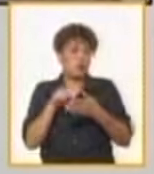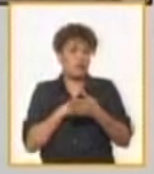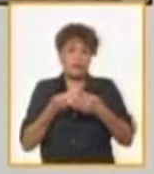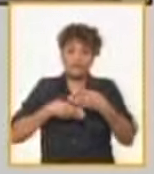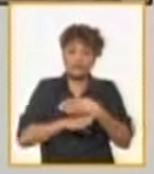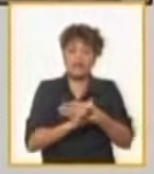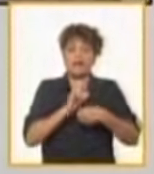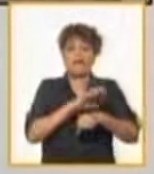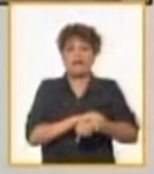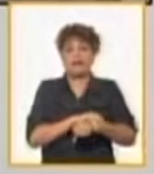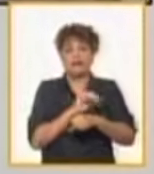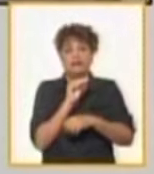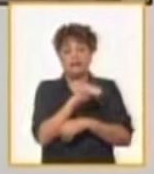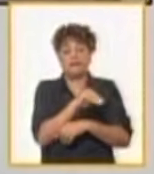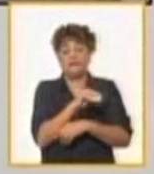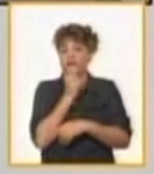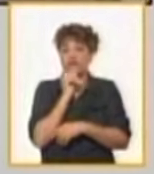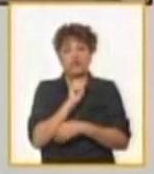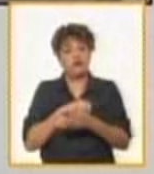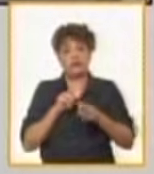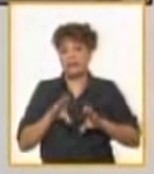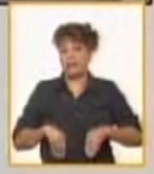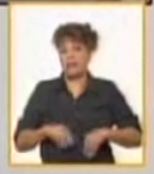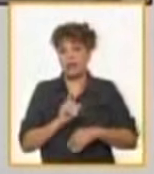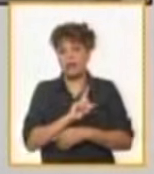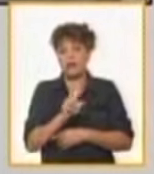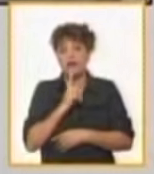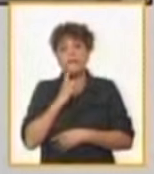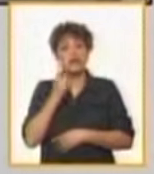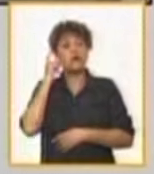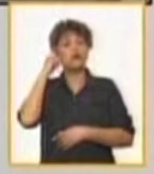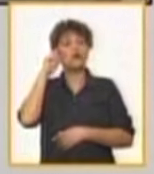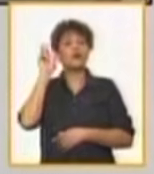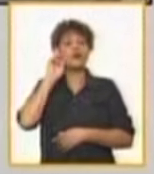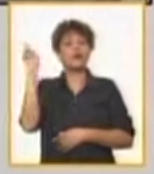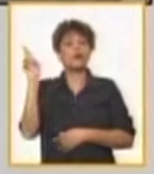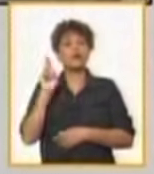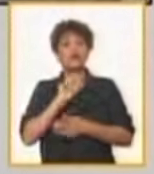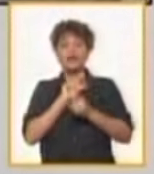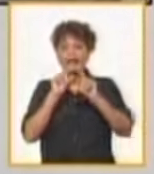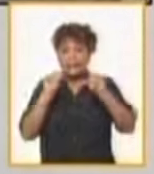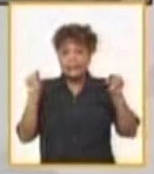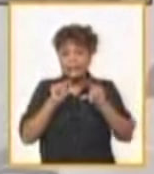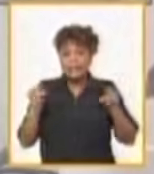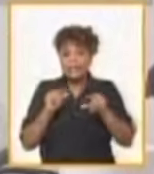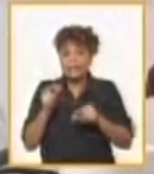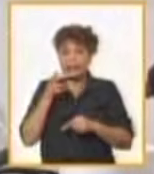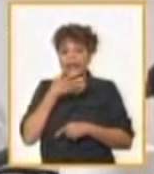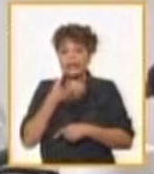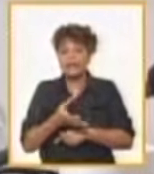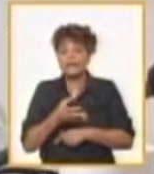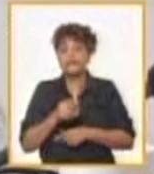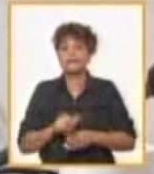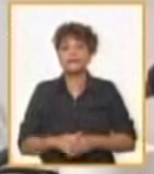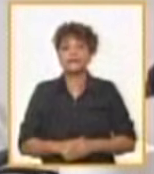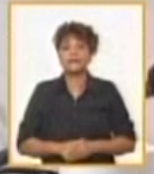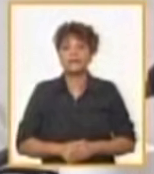en su alegato de memoria. ¿Pero por qué fue capaz de citarlo de memoria? ¿Por puro alarde